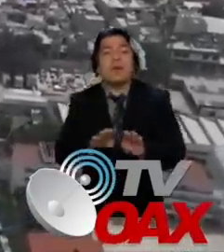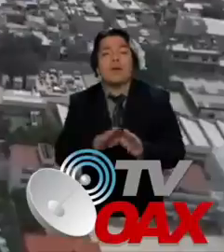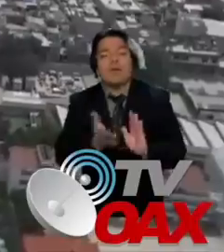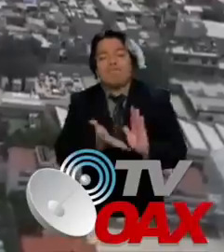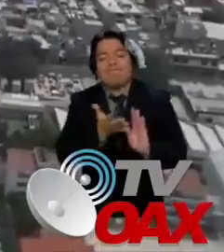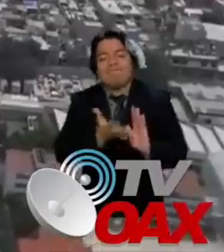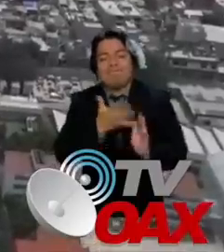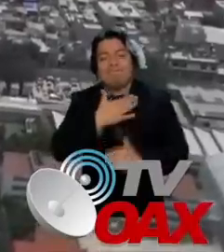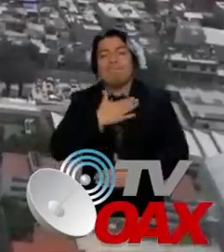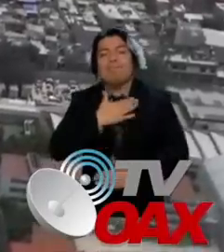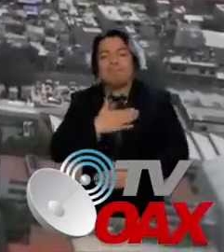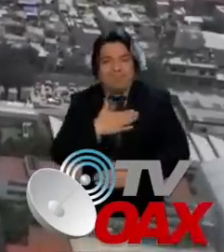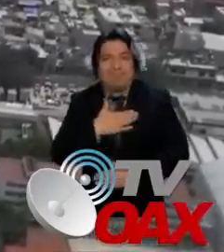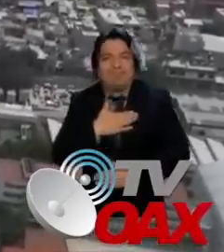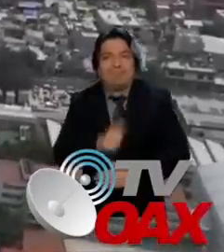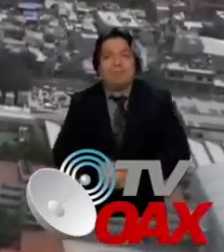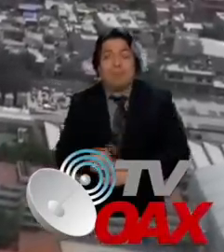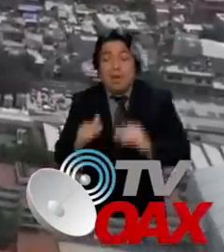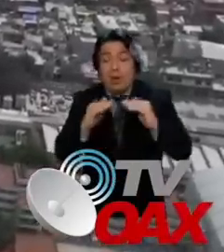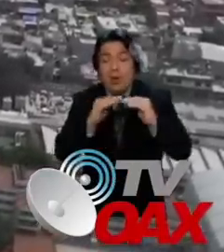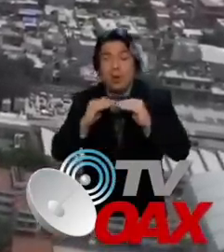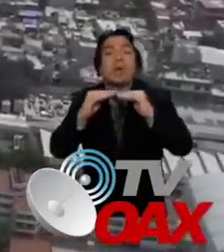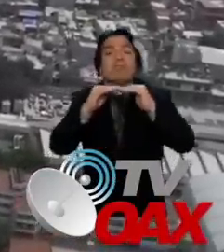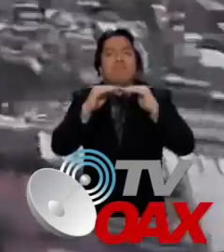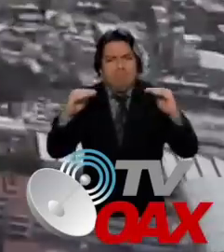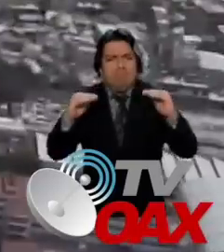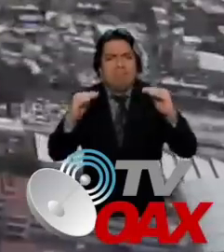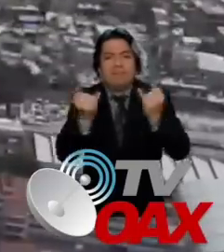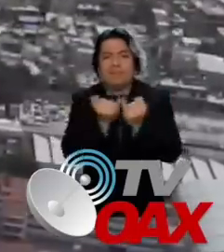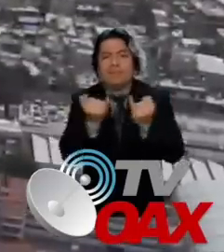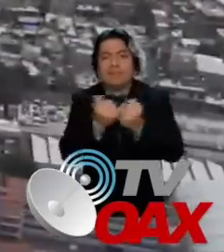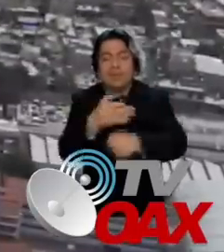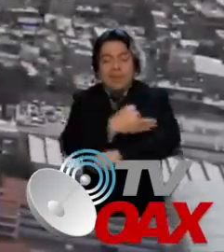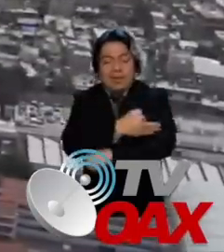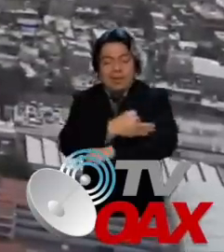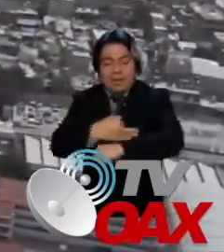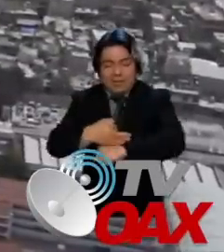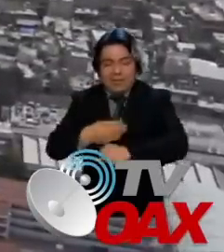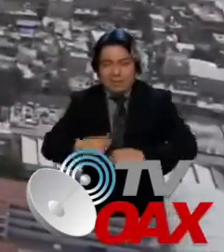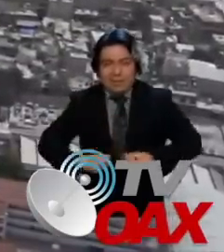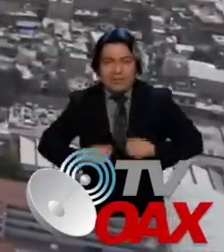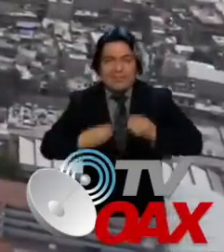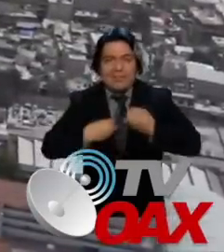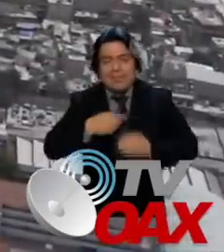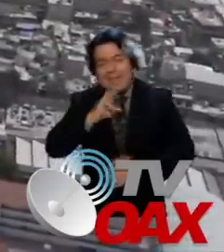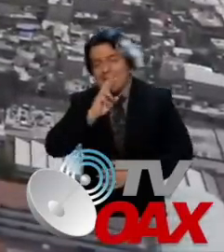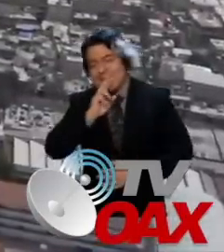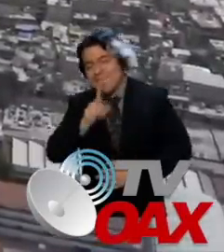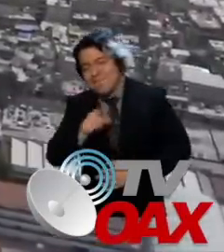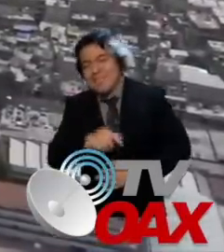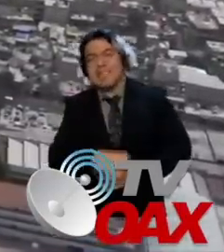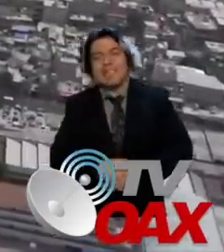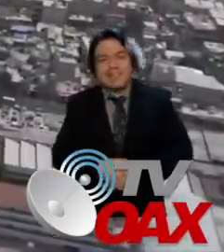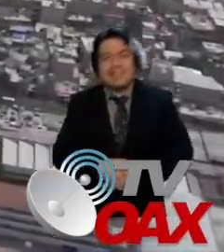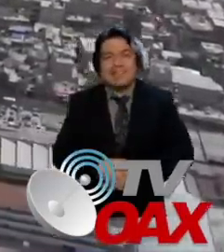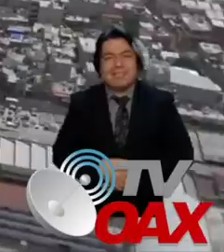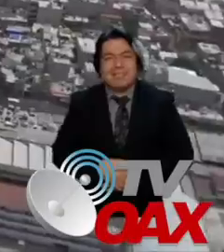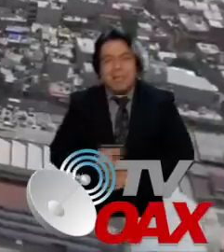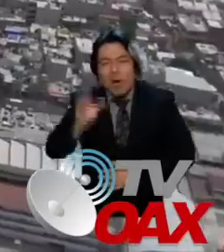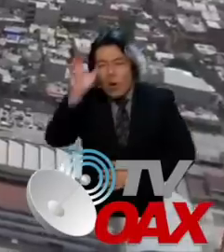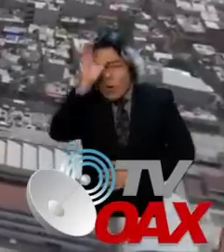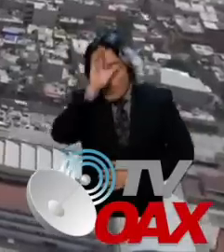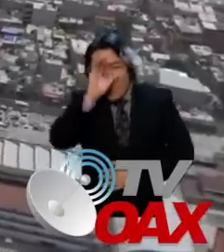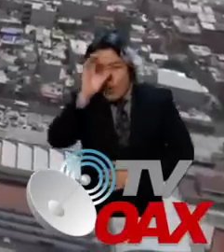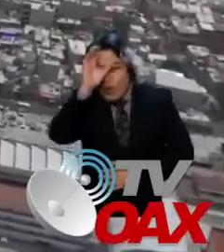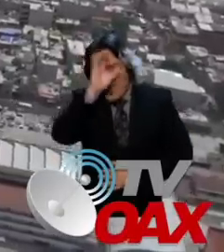que generan igualdad y mejoran la vida de las familias. Es decir, la ciencia al